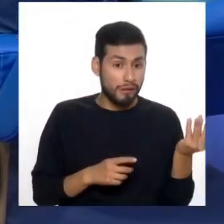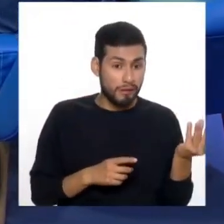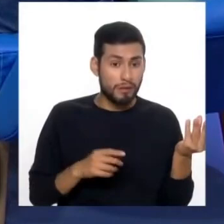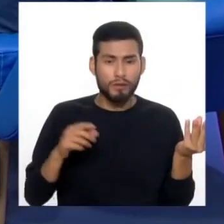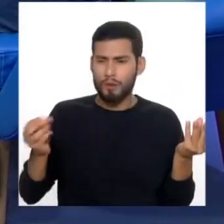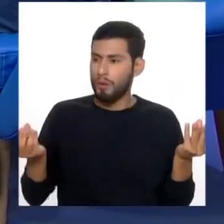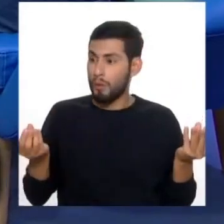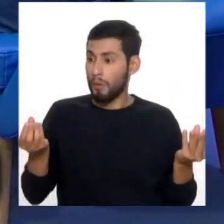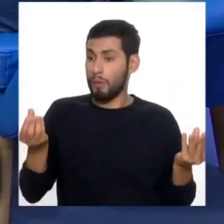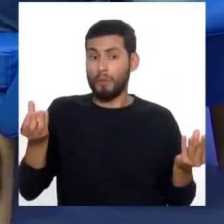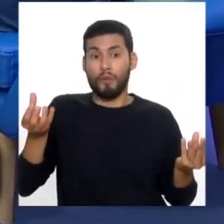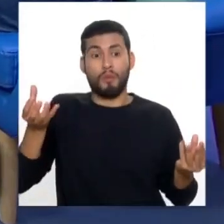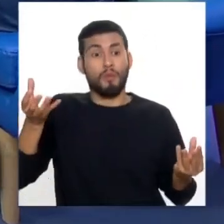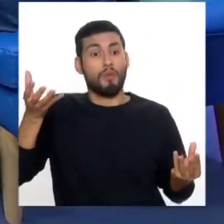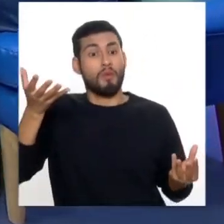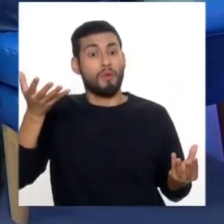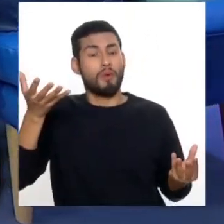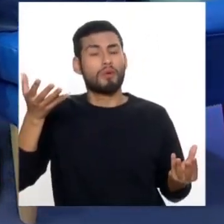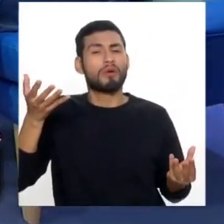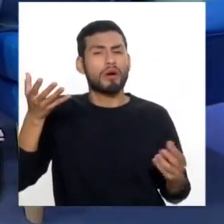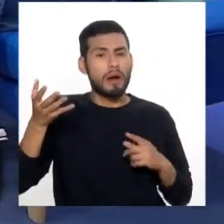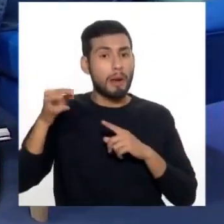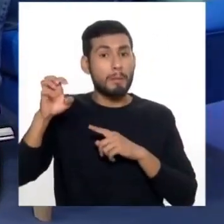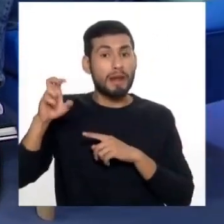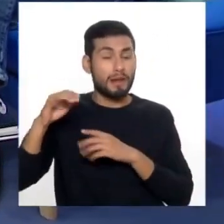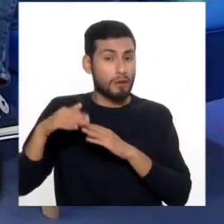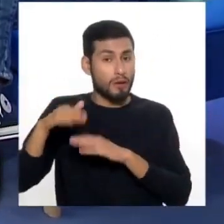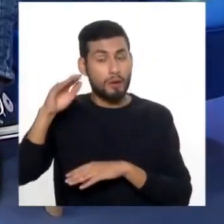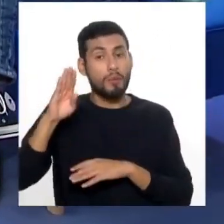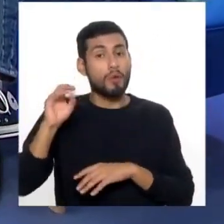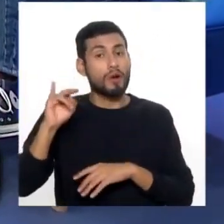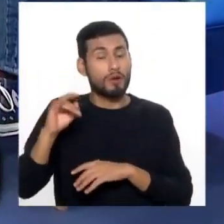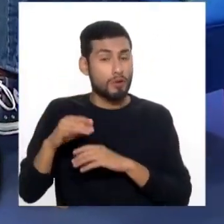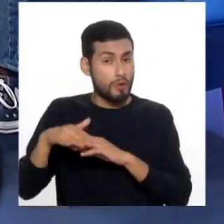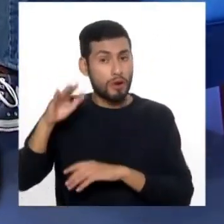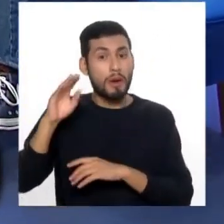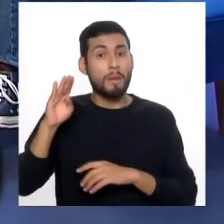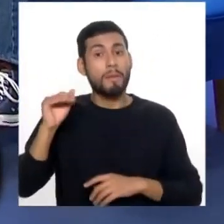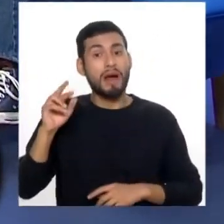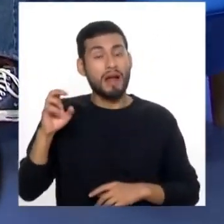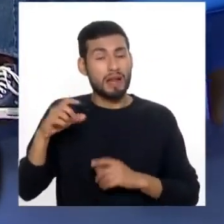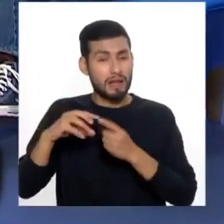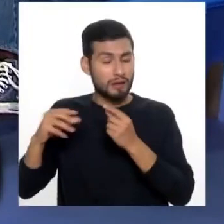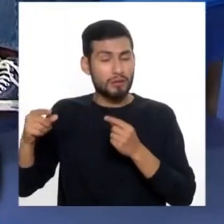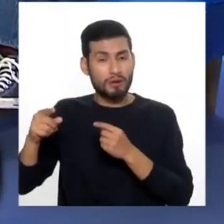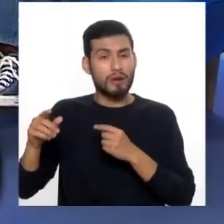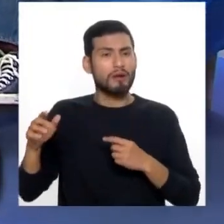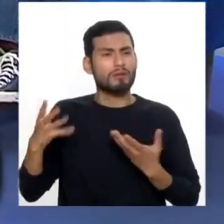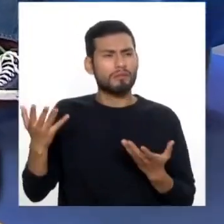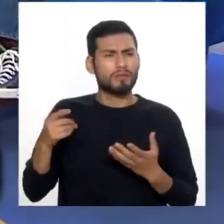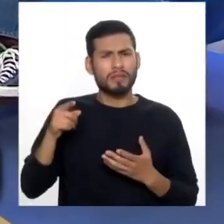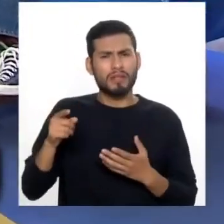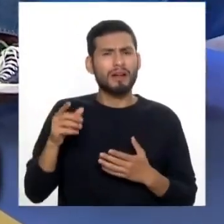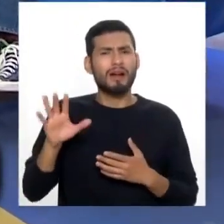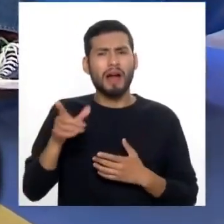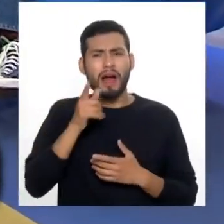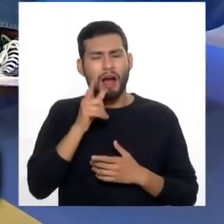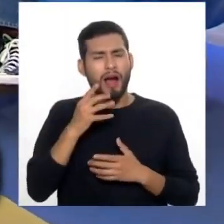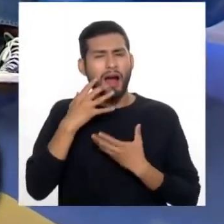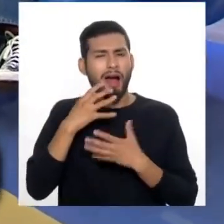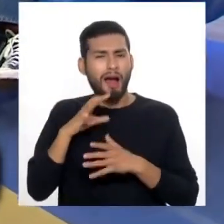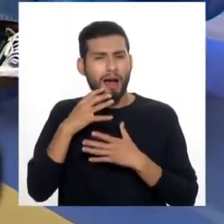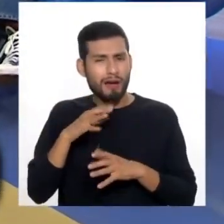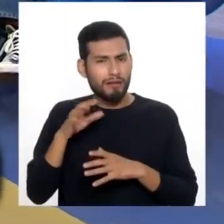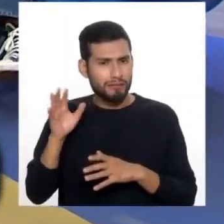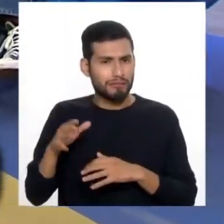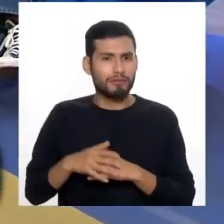otras especies, ¿no? Va a haber más perico, hay más bonito, hay más barrilete, hay especies que son más de aguas cálidas, ¿no es